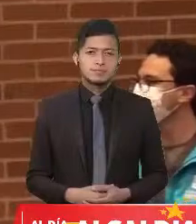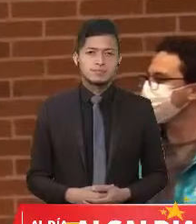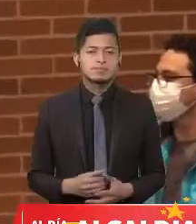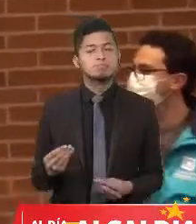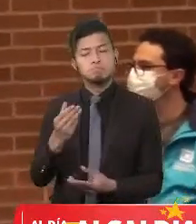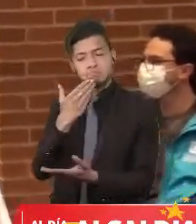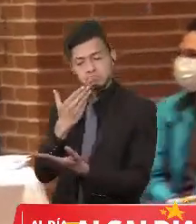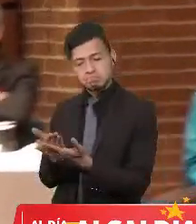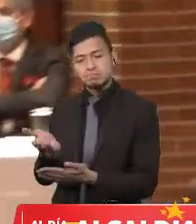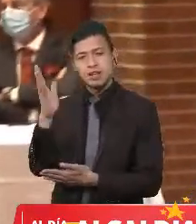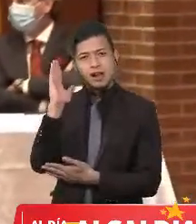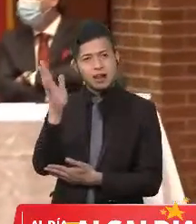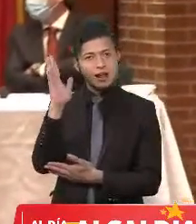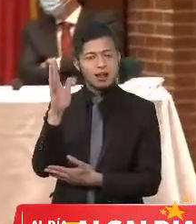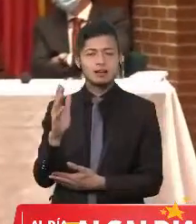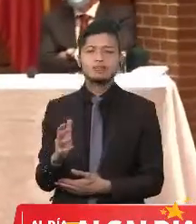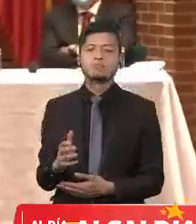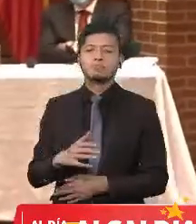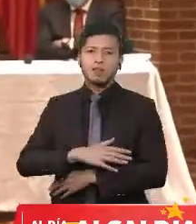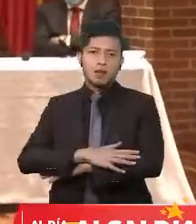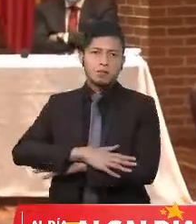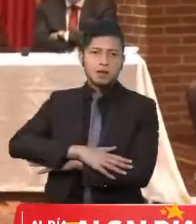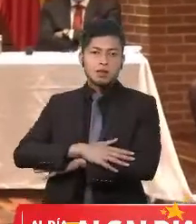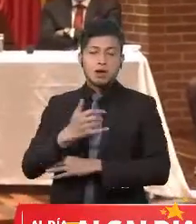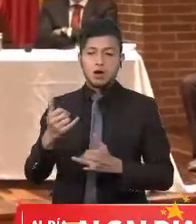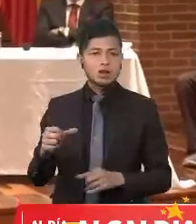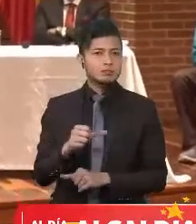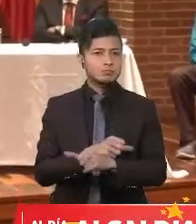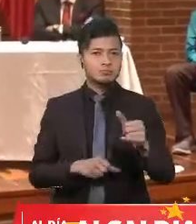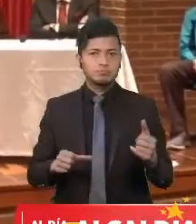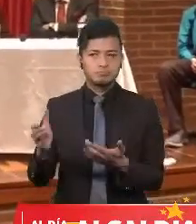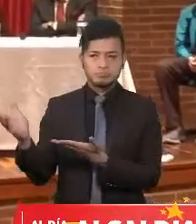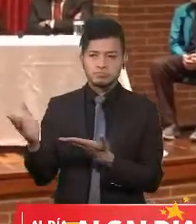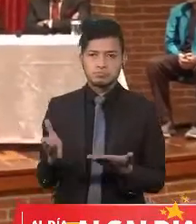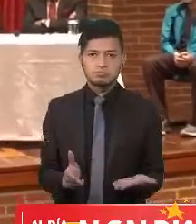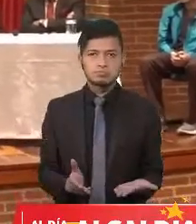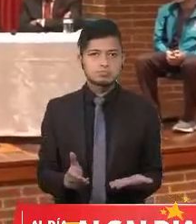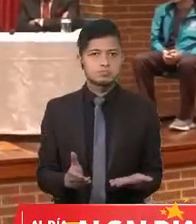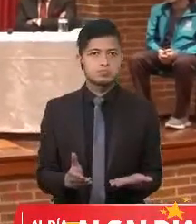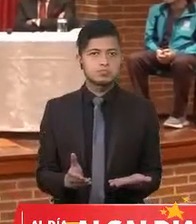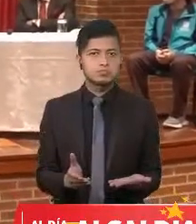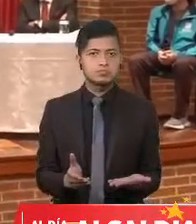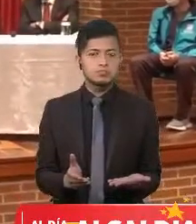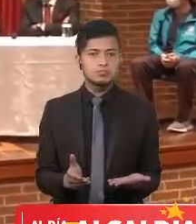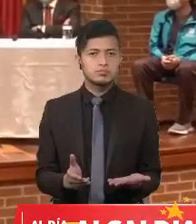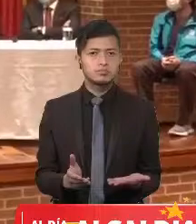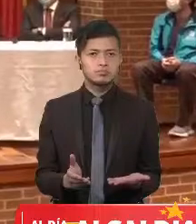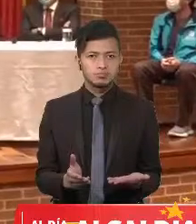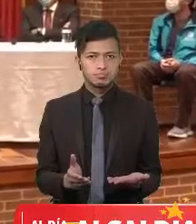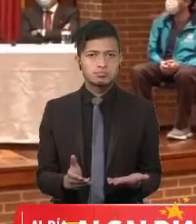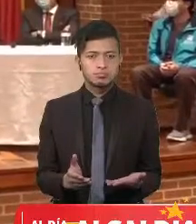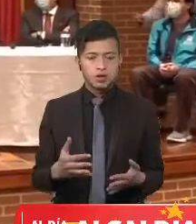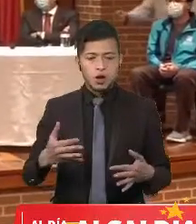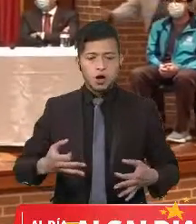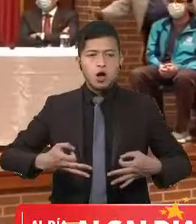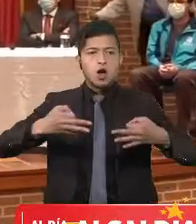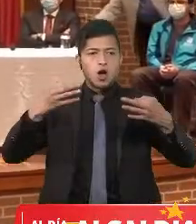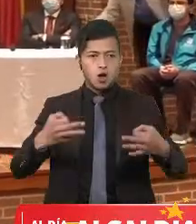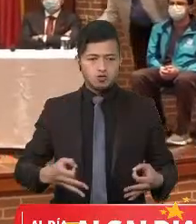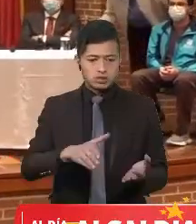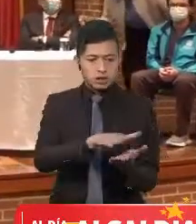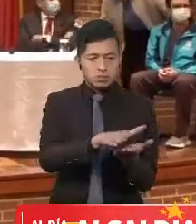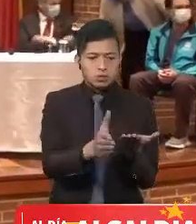Agradecemos sus palabras, señor embajador, y a continuación queremos invitarlos a hacer la entrega oficial